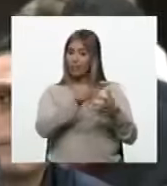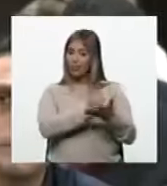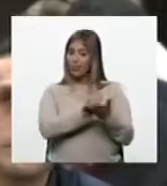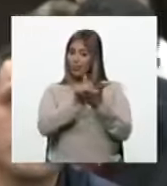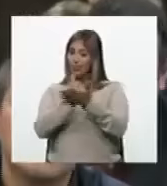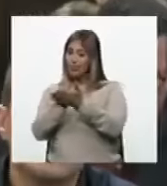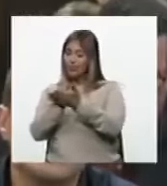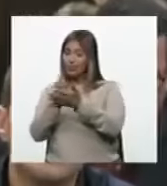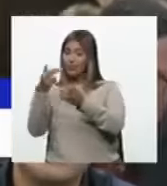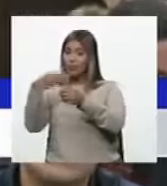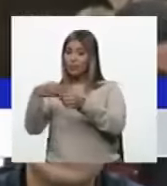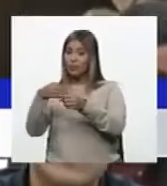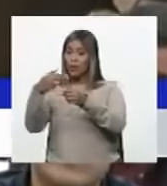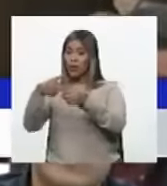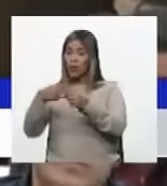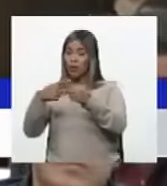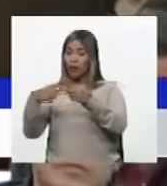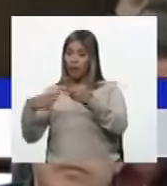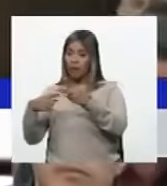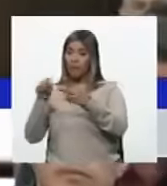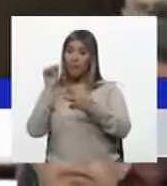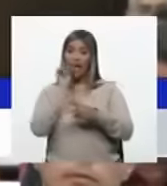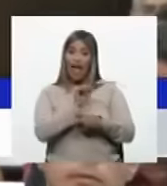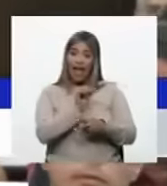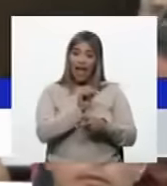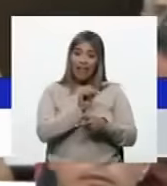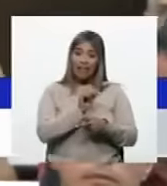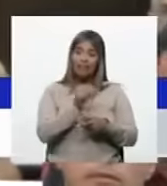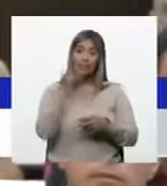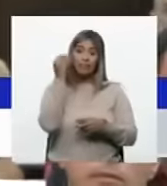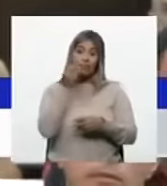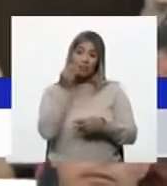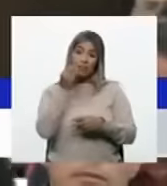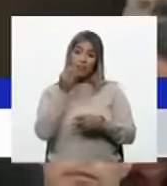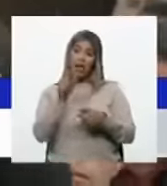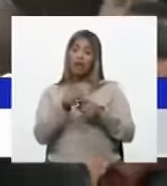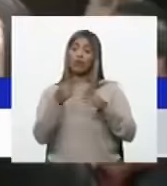Esta posición acompaña el informe,